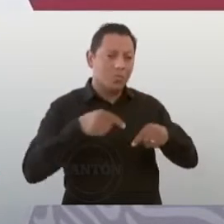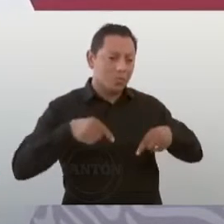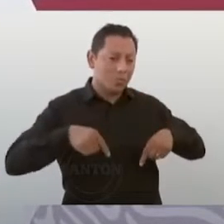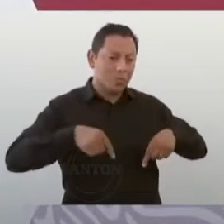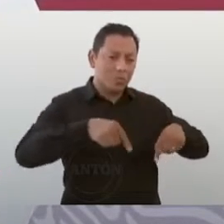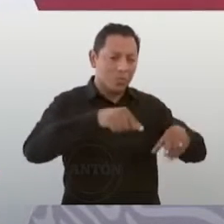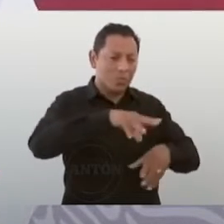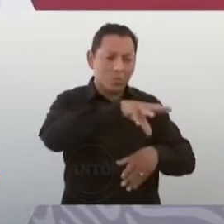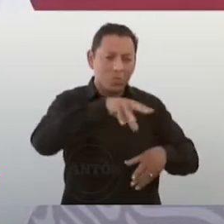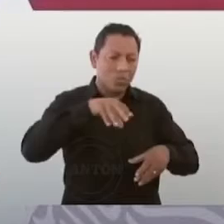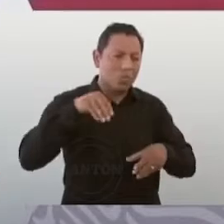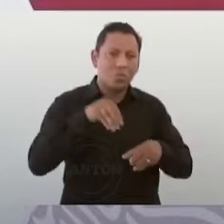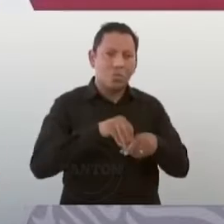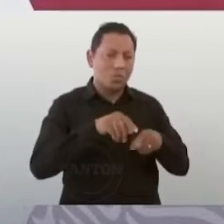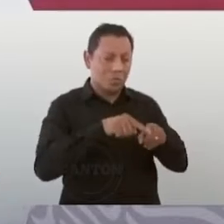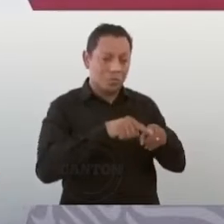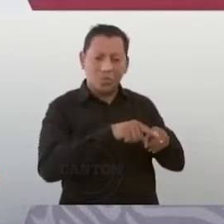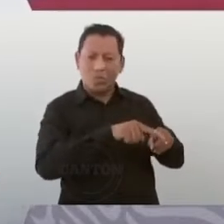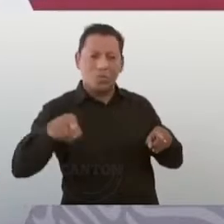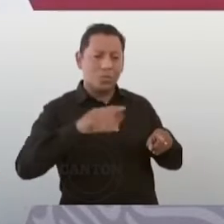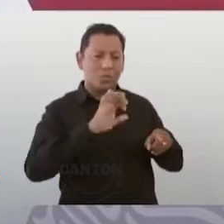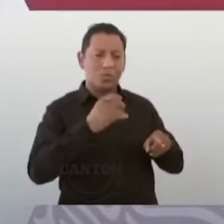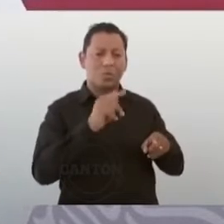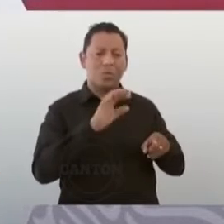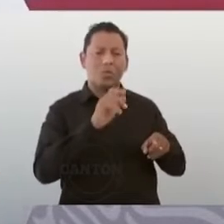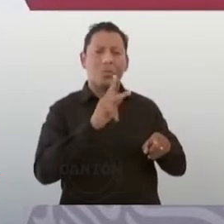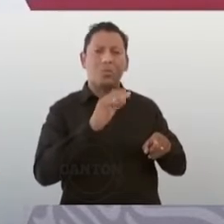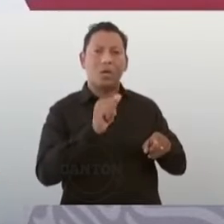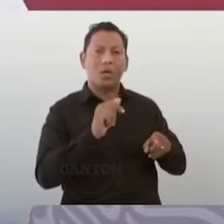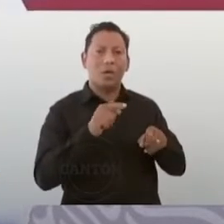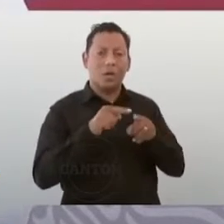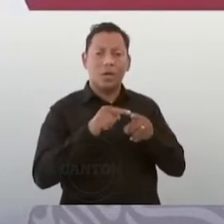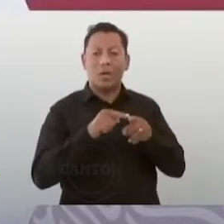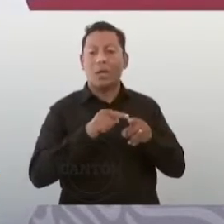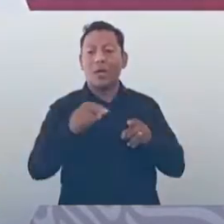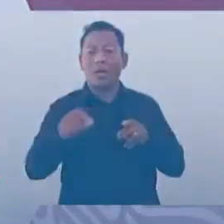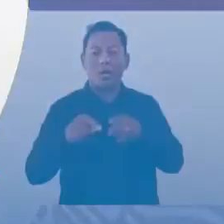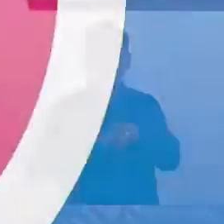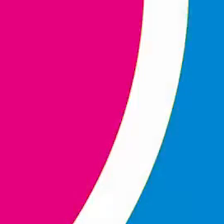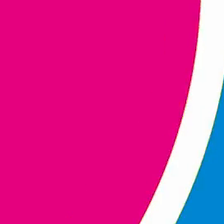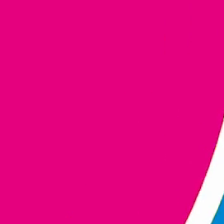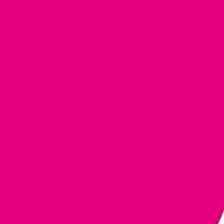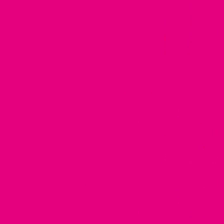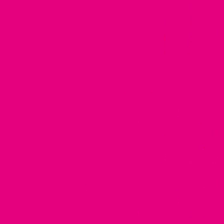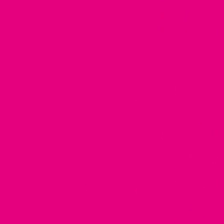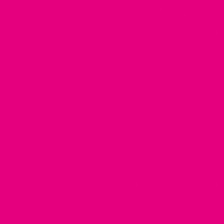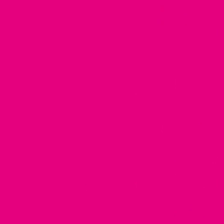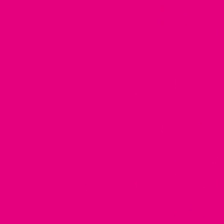de Estación Chontalpa acá, a Dos Bocas.